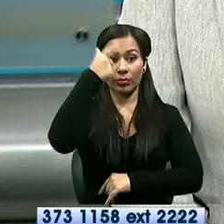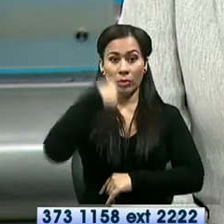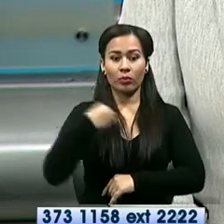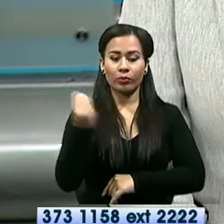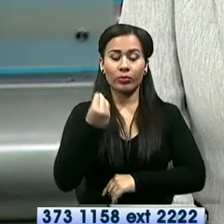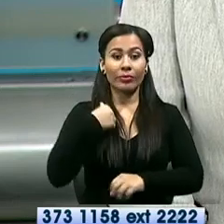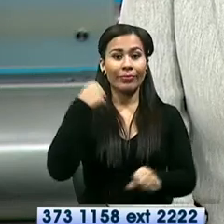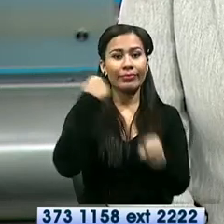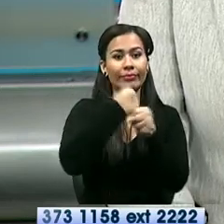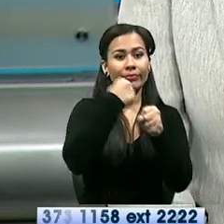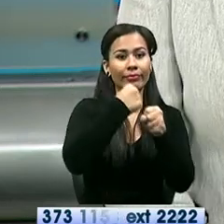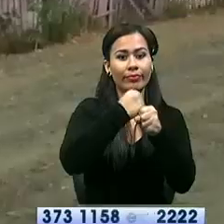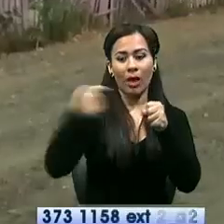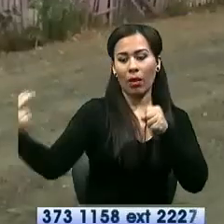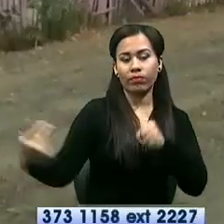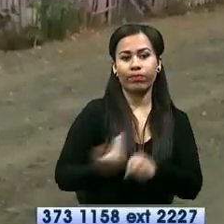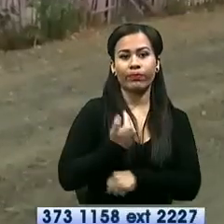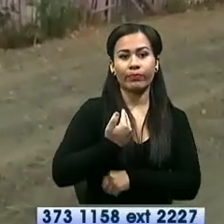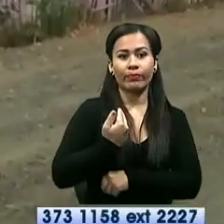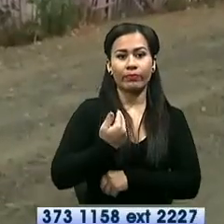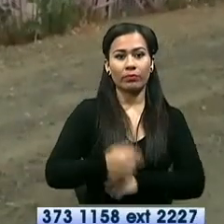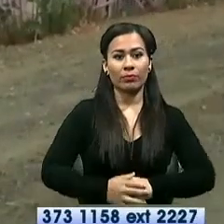trabajo.